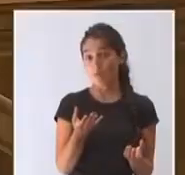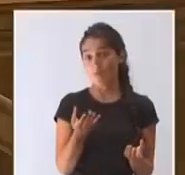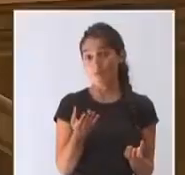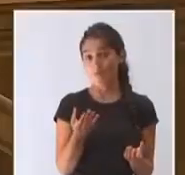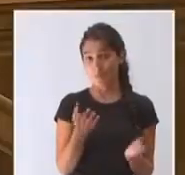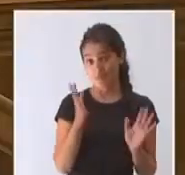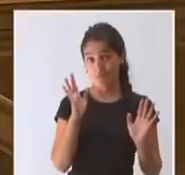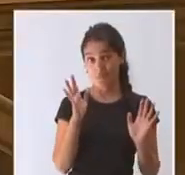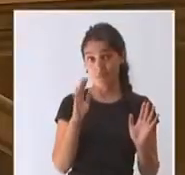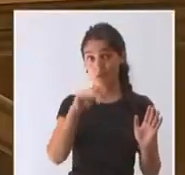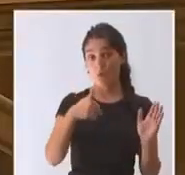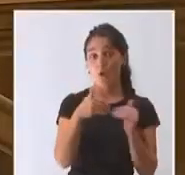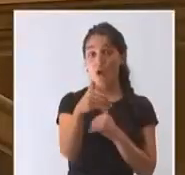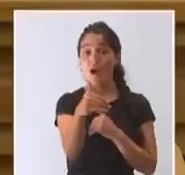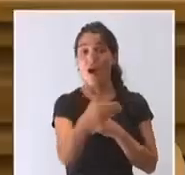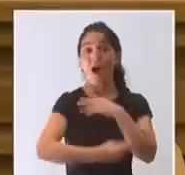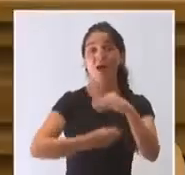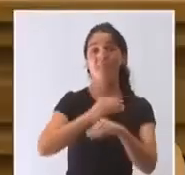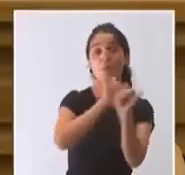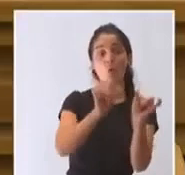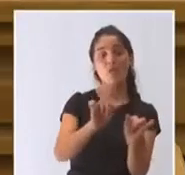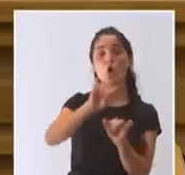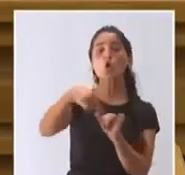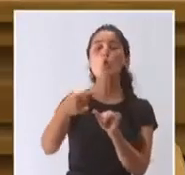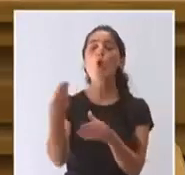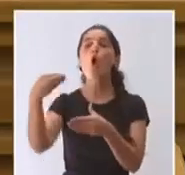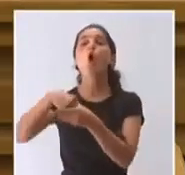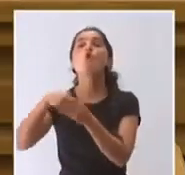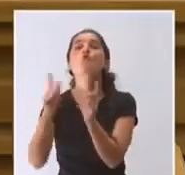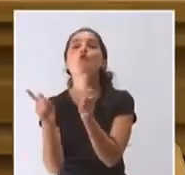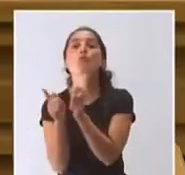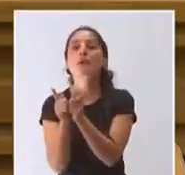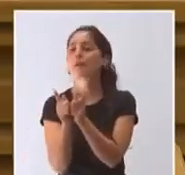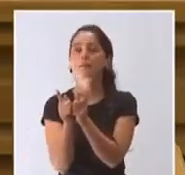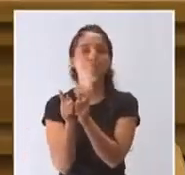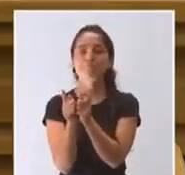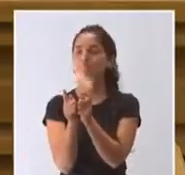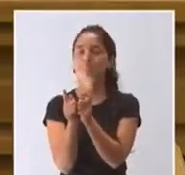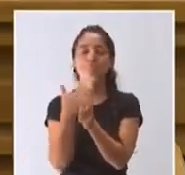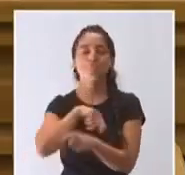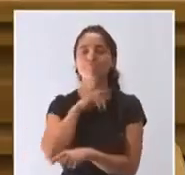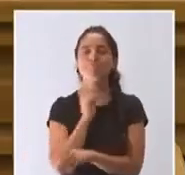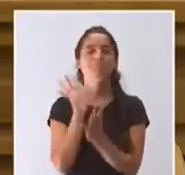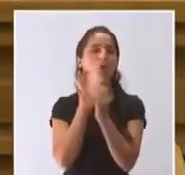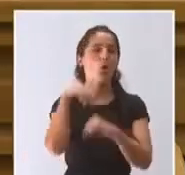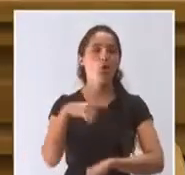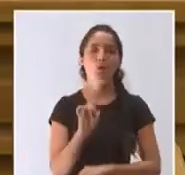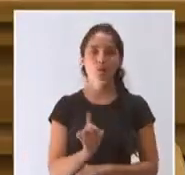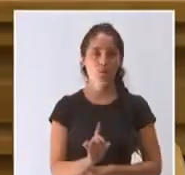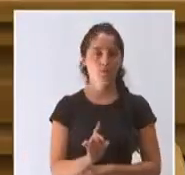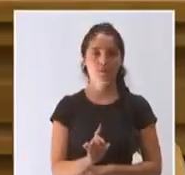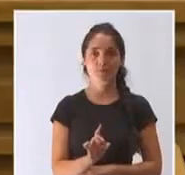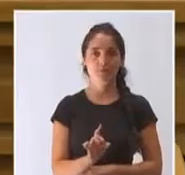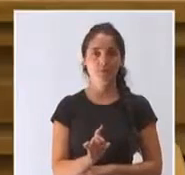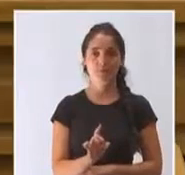un modelo y luego un fondito que ya sabemos esto tampoco es ni para los que